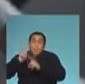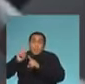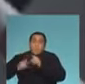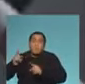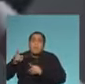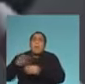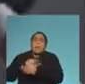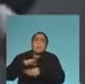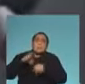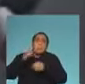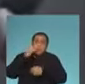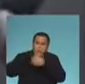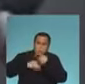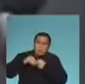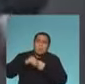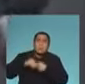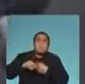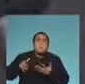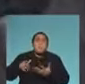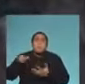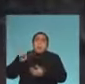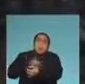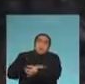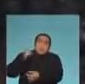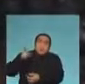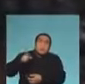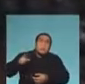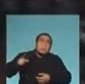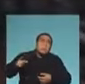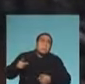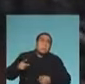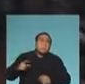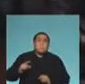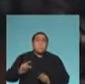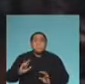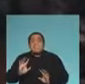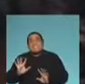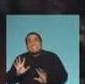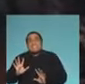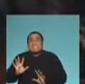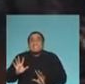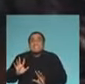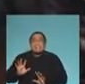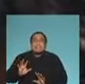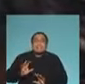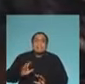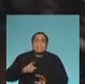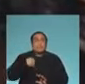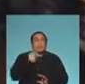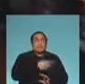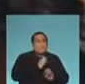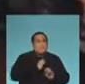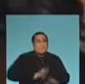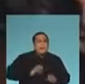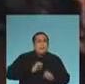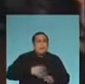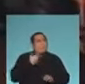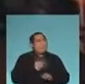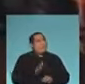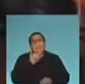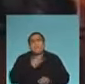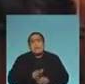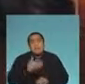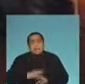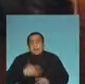cena temprana, ¿no? O sea, me parece que es un hábito, un mal hábito que hemos llevado a nuestras vidas y que tiene mucho costo para